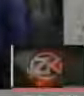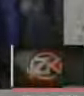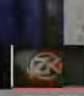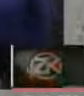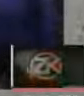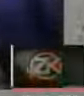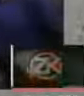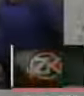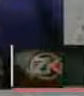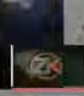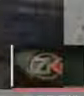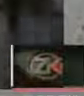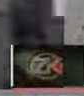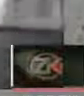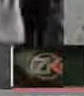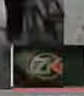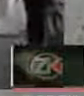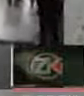ahora